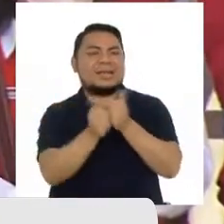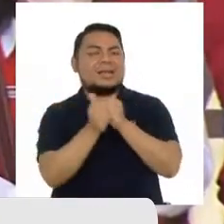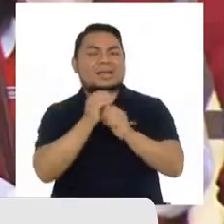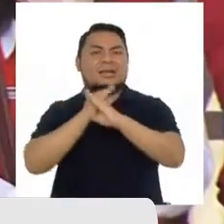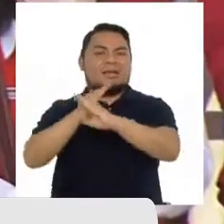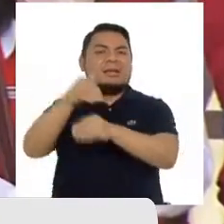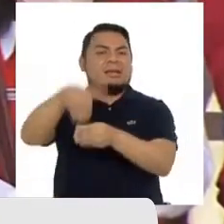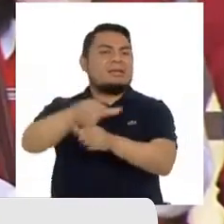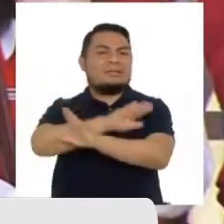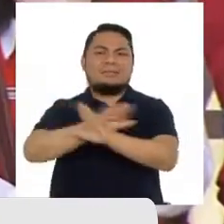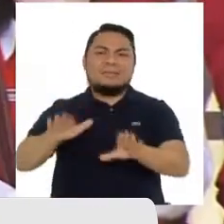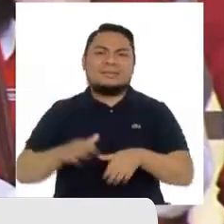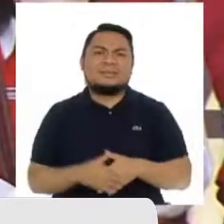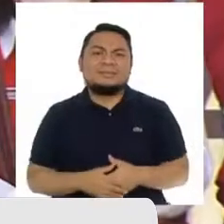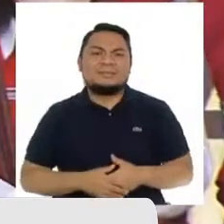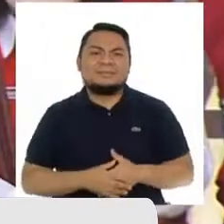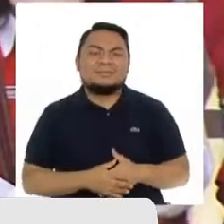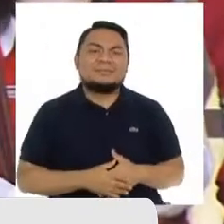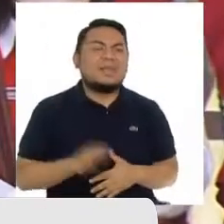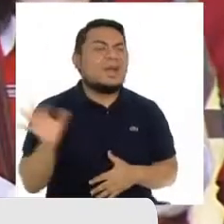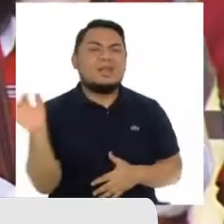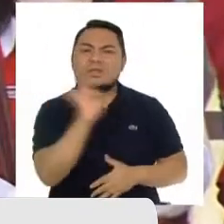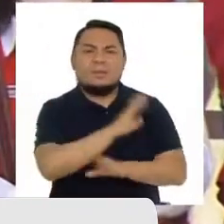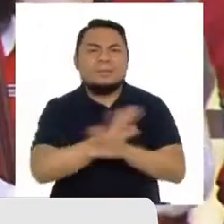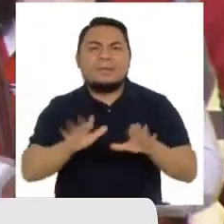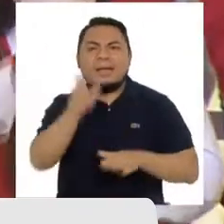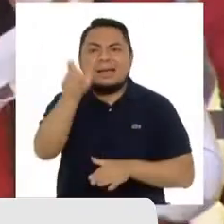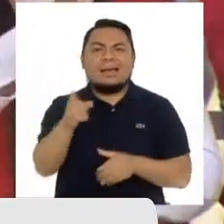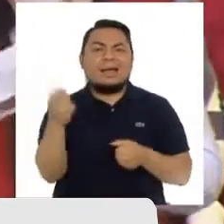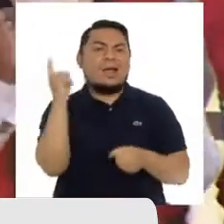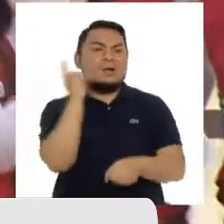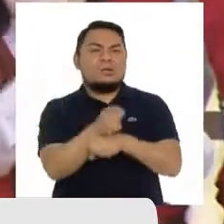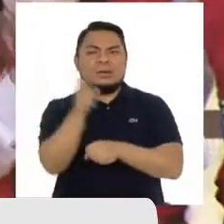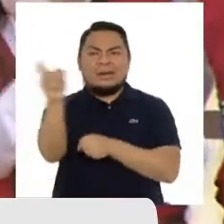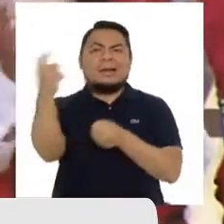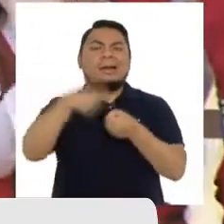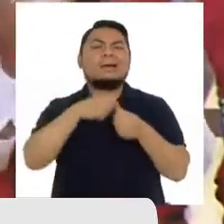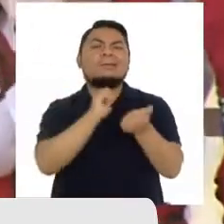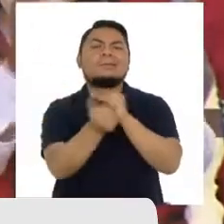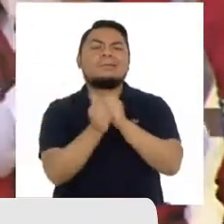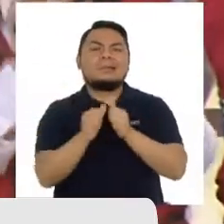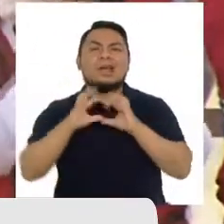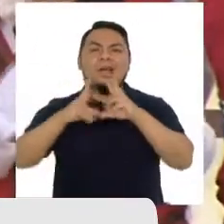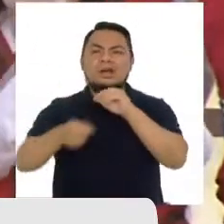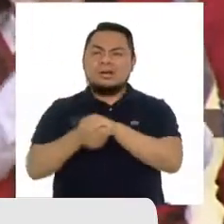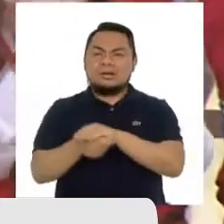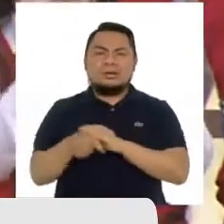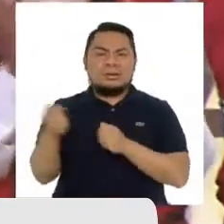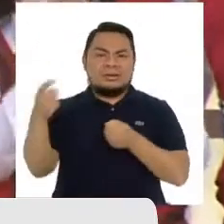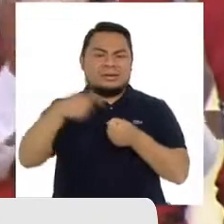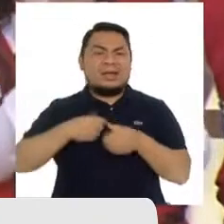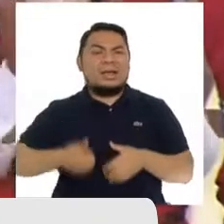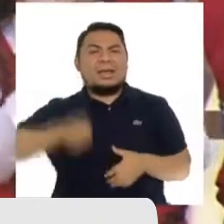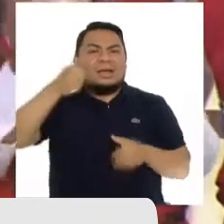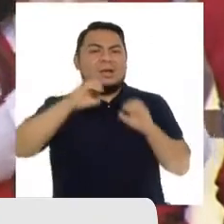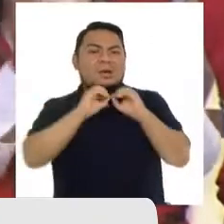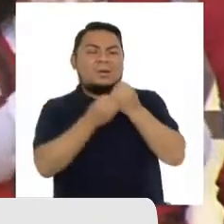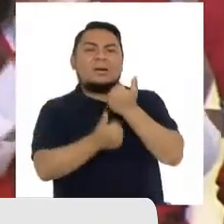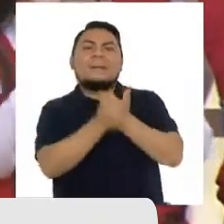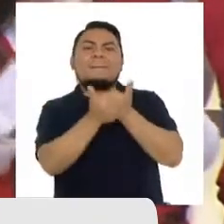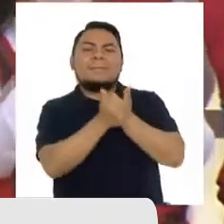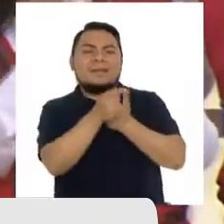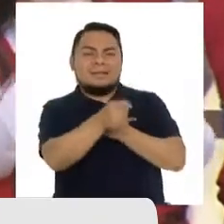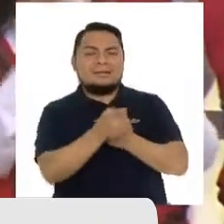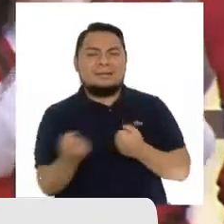popular nunca más acusados por actos de corrupción o jefes de bandas criminales